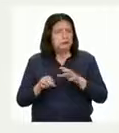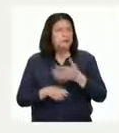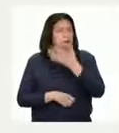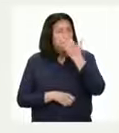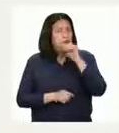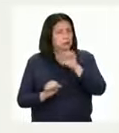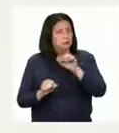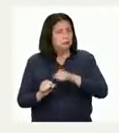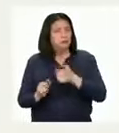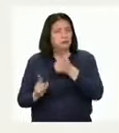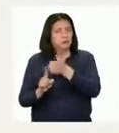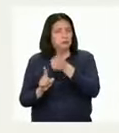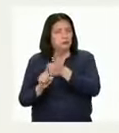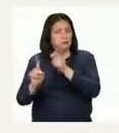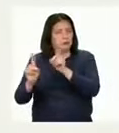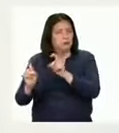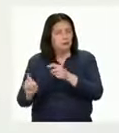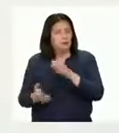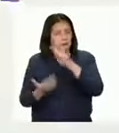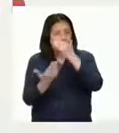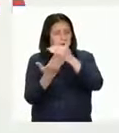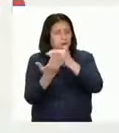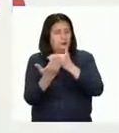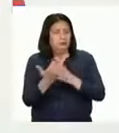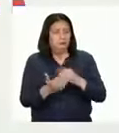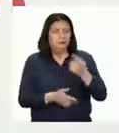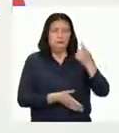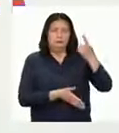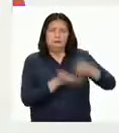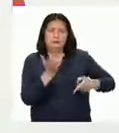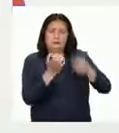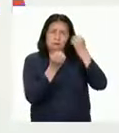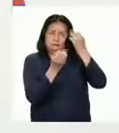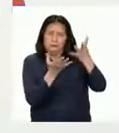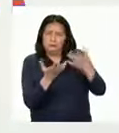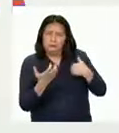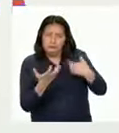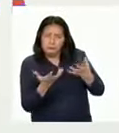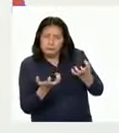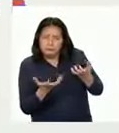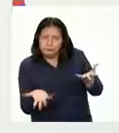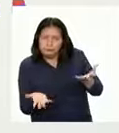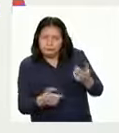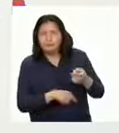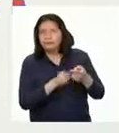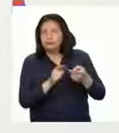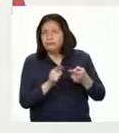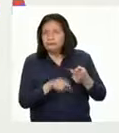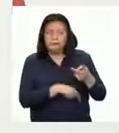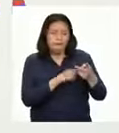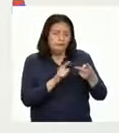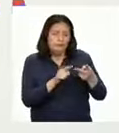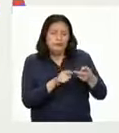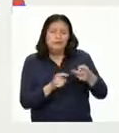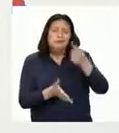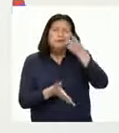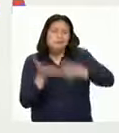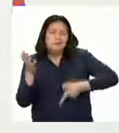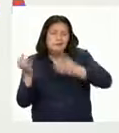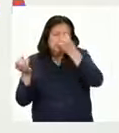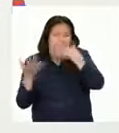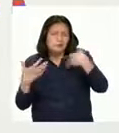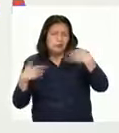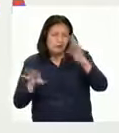mejor manera sus propios cuestionarios. ¿Qué información deseo averiguar? ¿Qué información